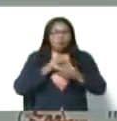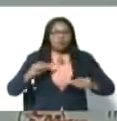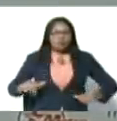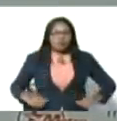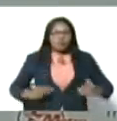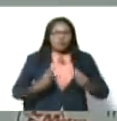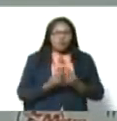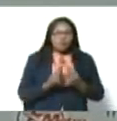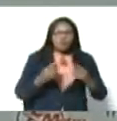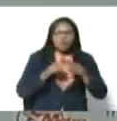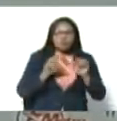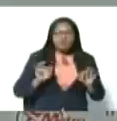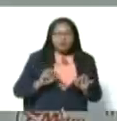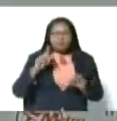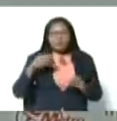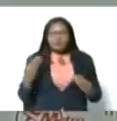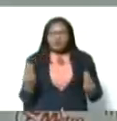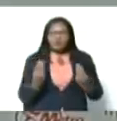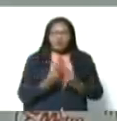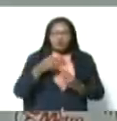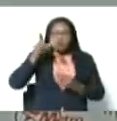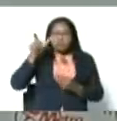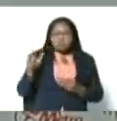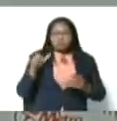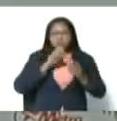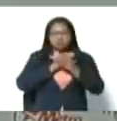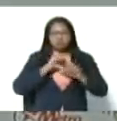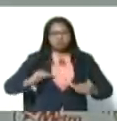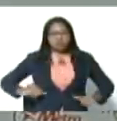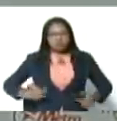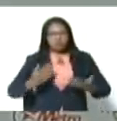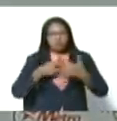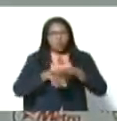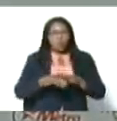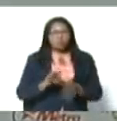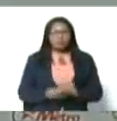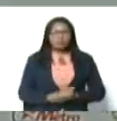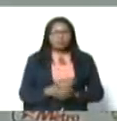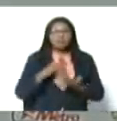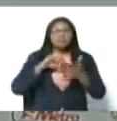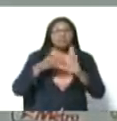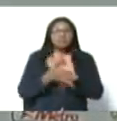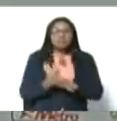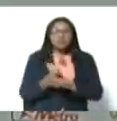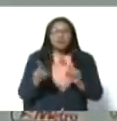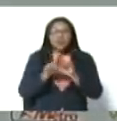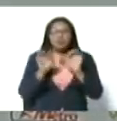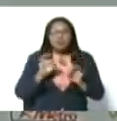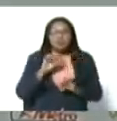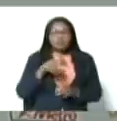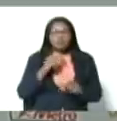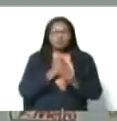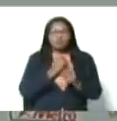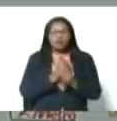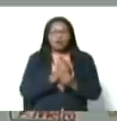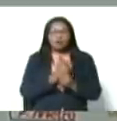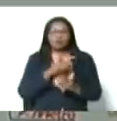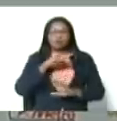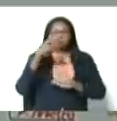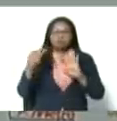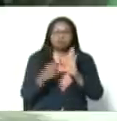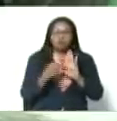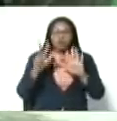conjunto, como decía, en unidad cívico-militar, una perfecta unidad cívico-militar. Estamos hablando, presidente, de una obra que va a durar